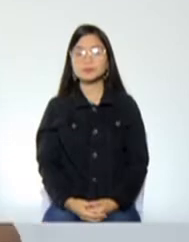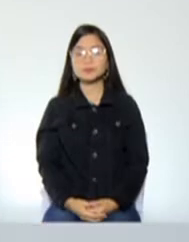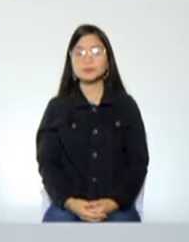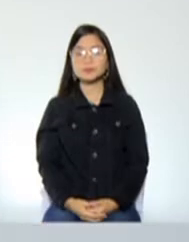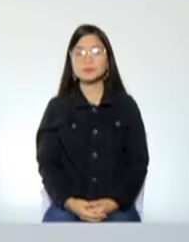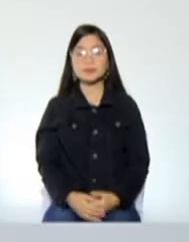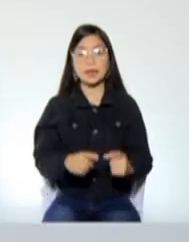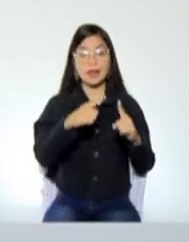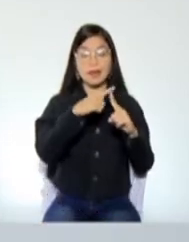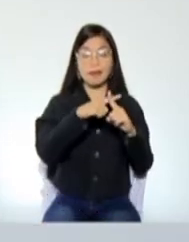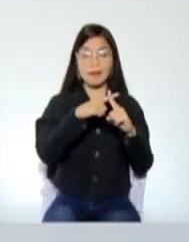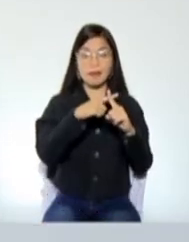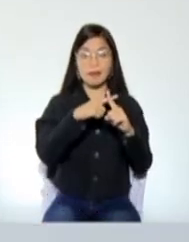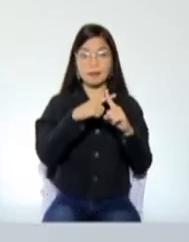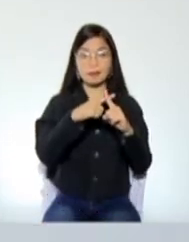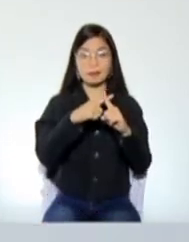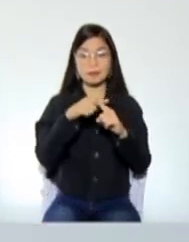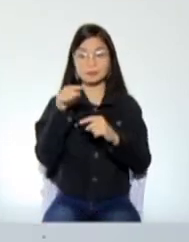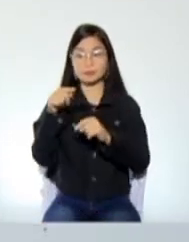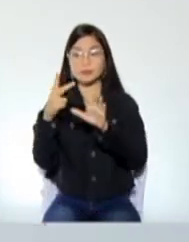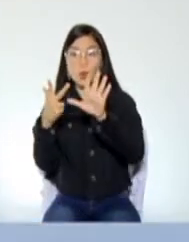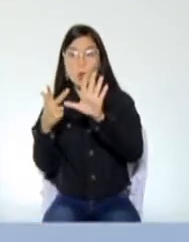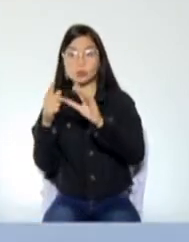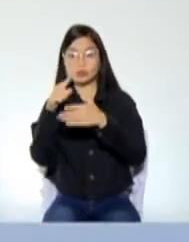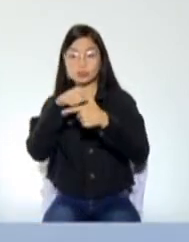pasaría al otro lado de la ecuación